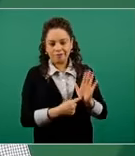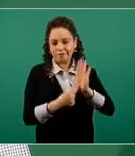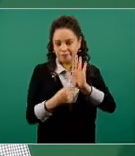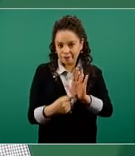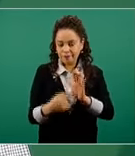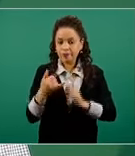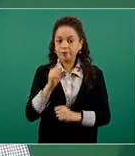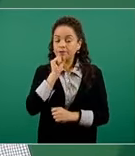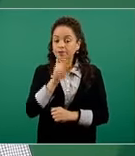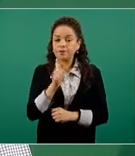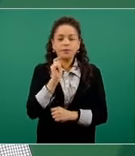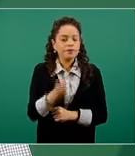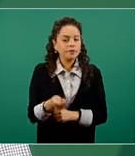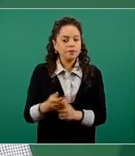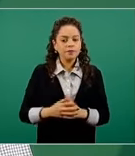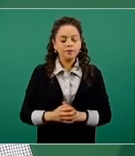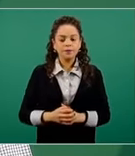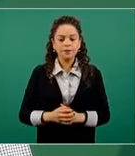también muy